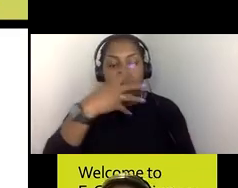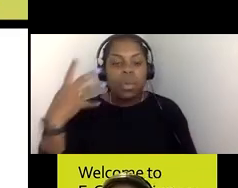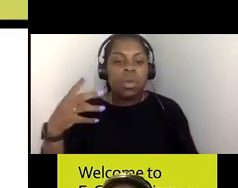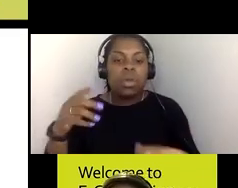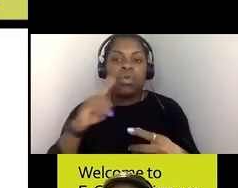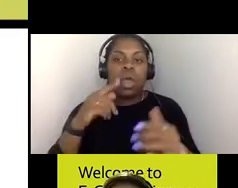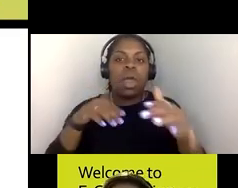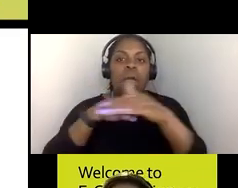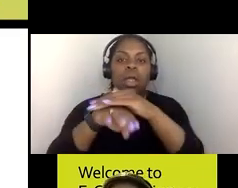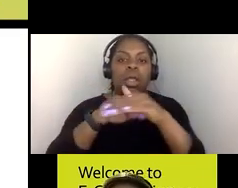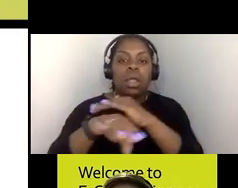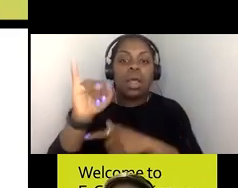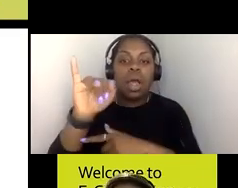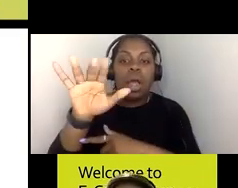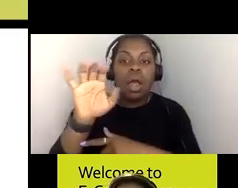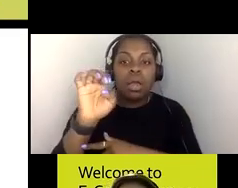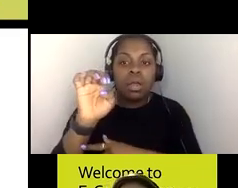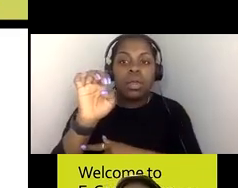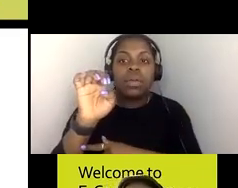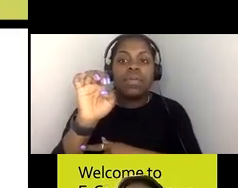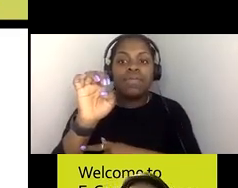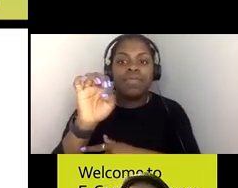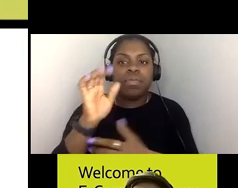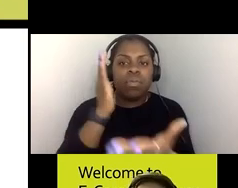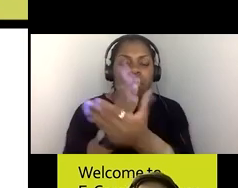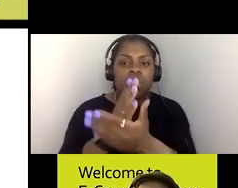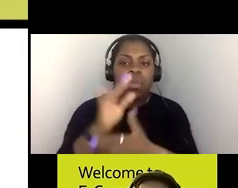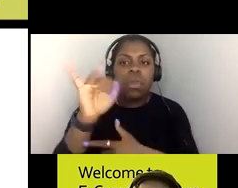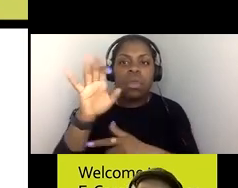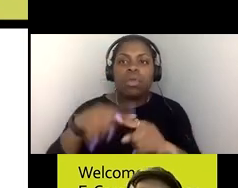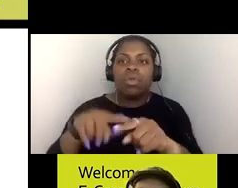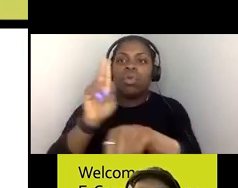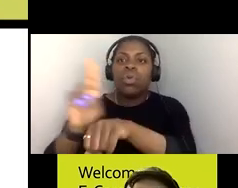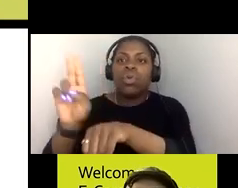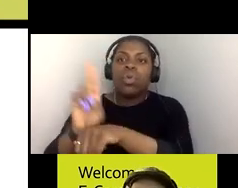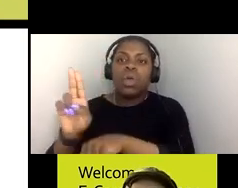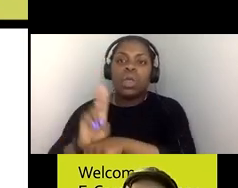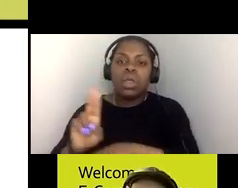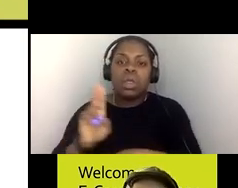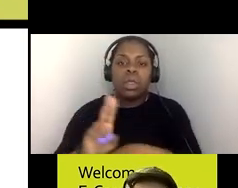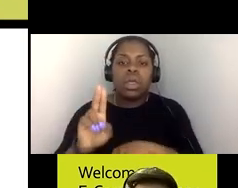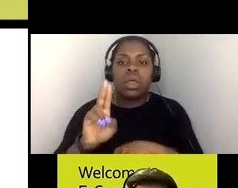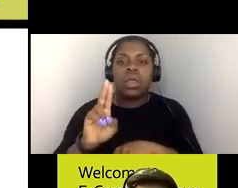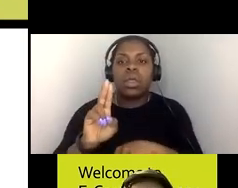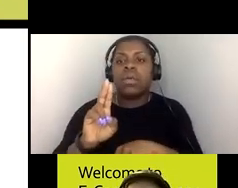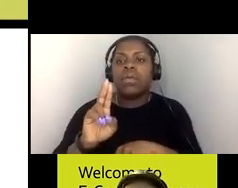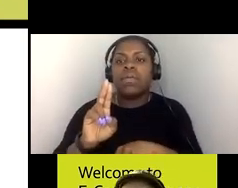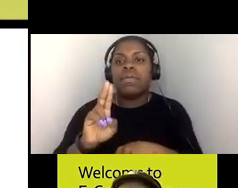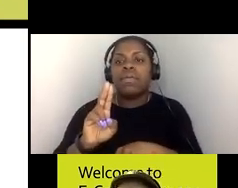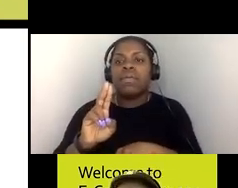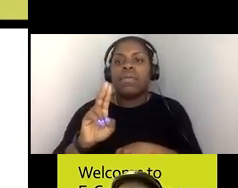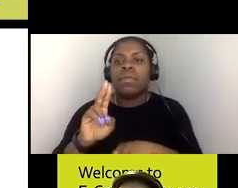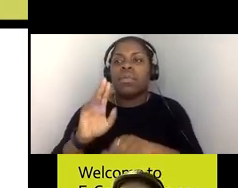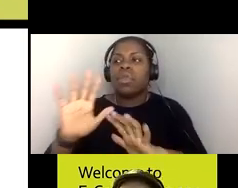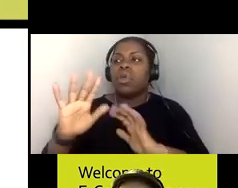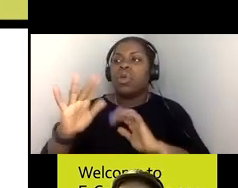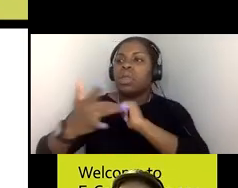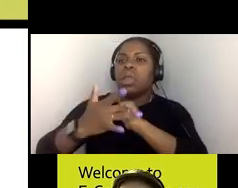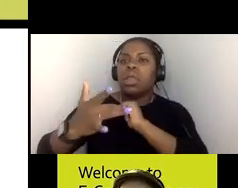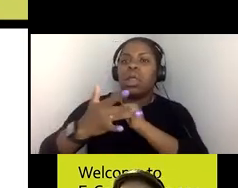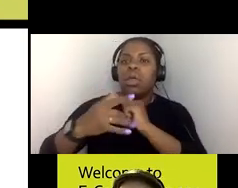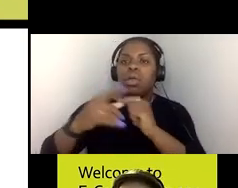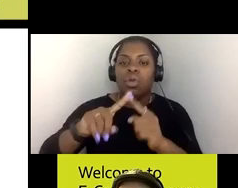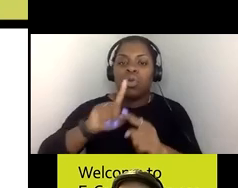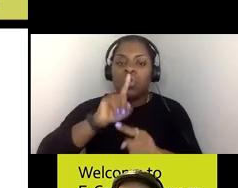activistas de derechos de inmigrantes para parar a la migra, a usar